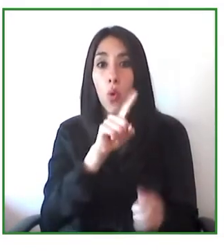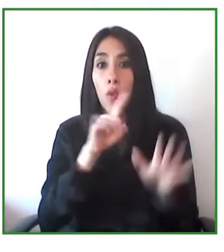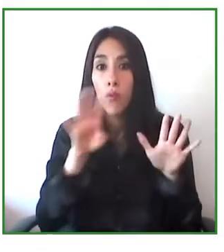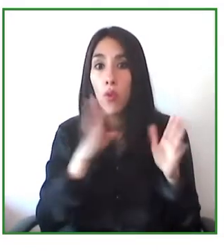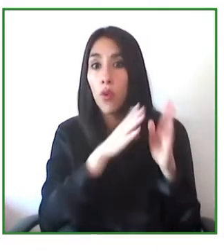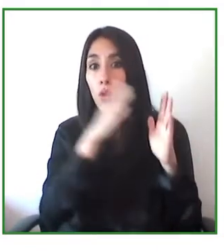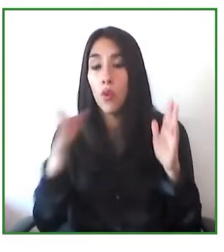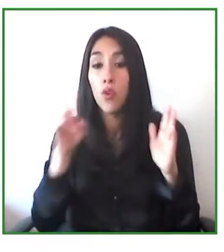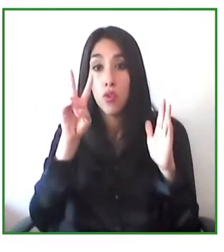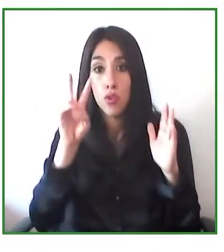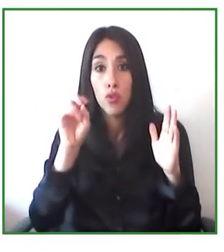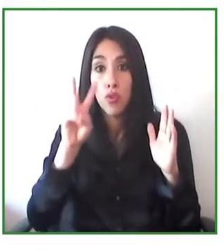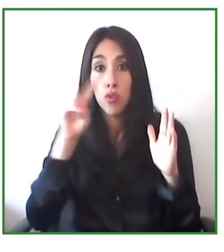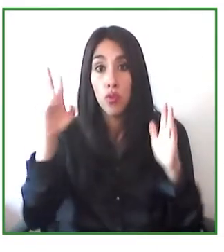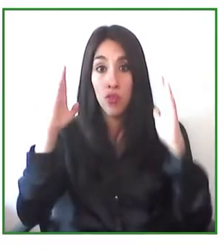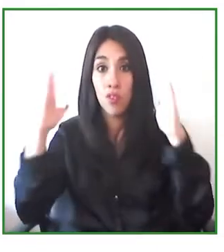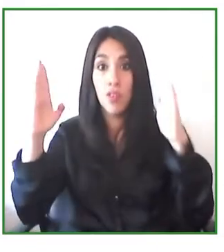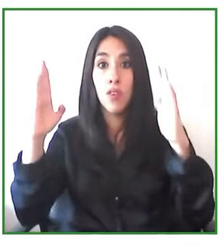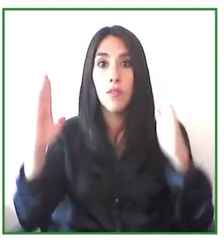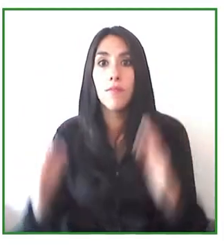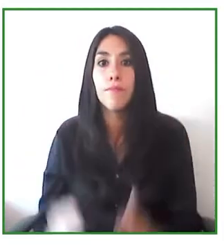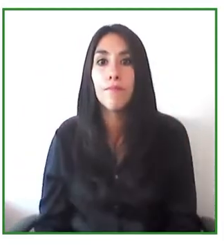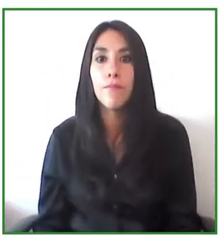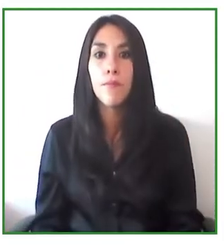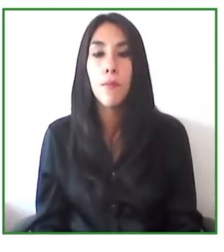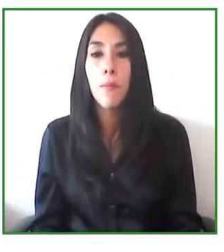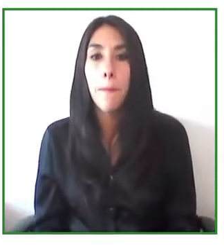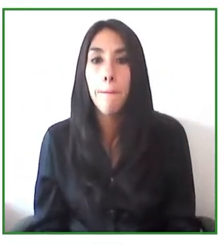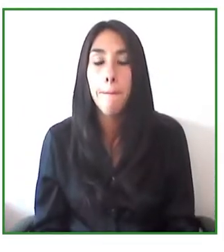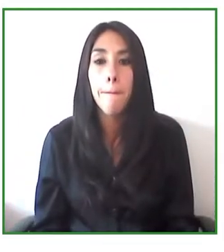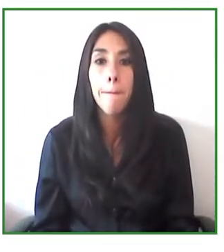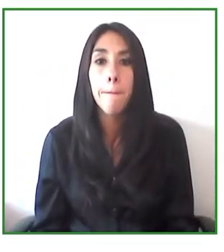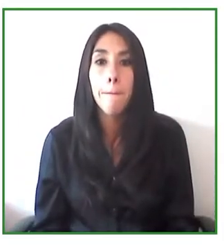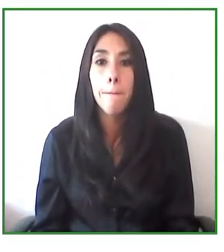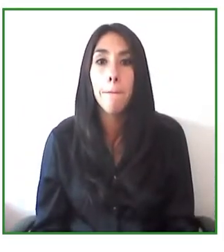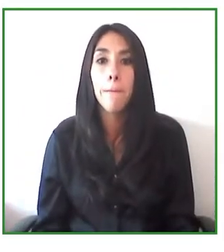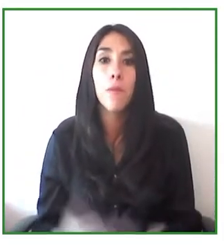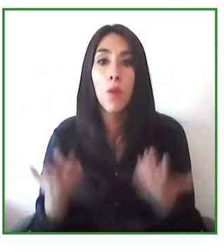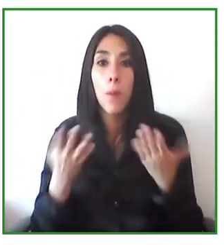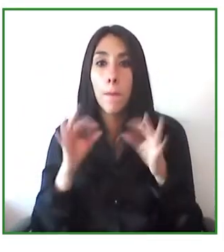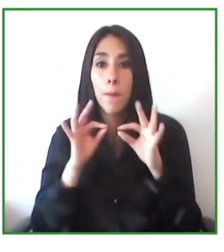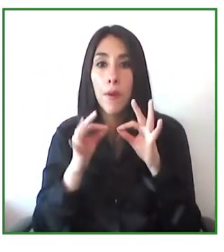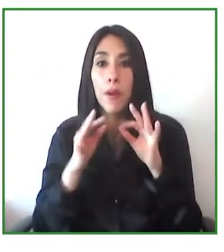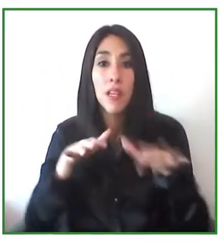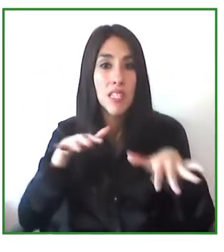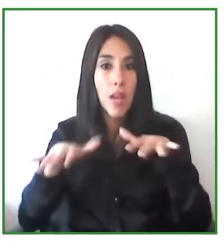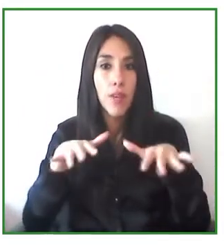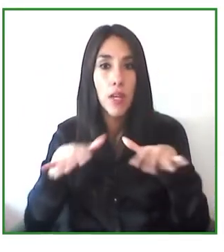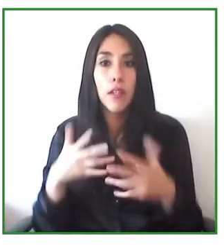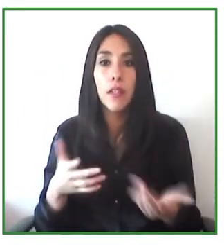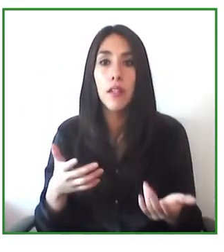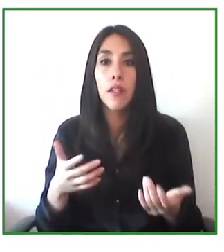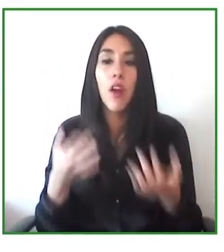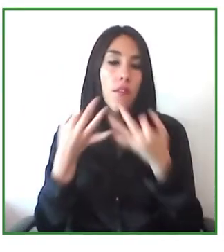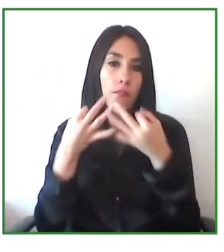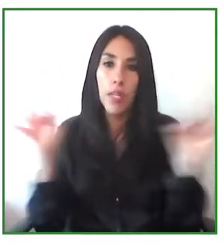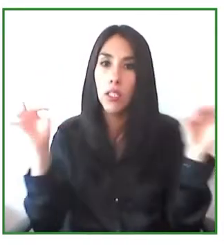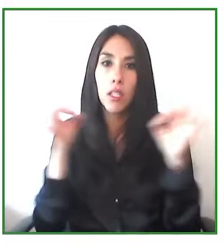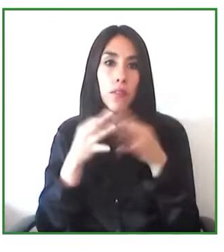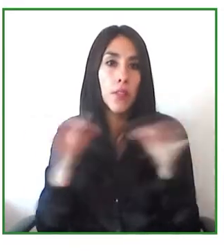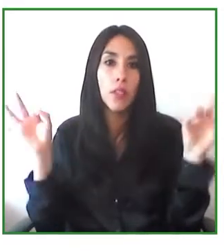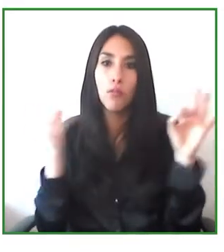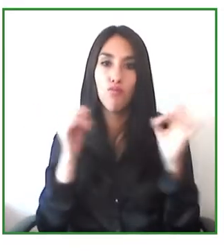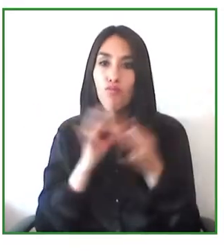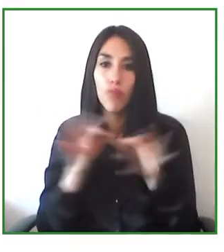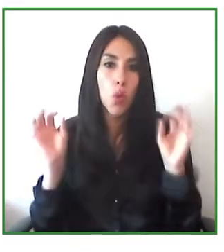163.319 servicios de interpretación virtual completamente gratuitos, ¿sí? Y además debemos mencionar que el Centro